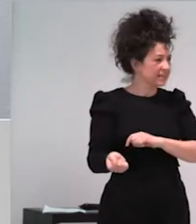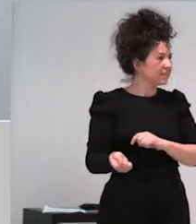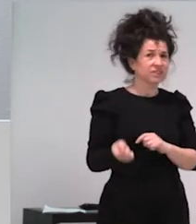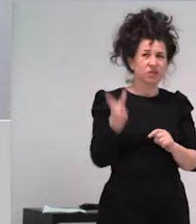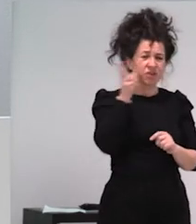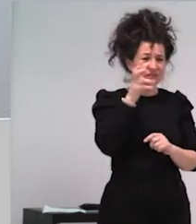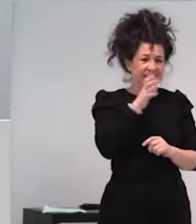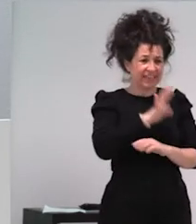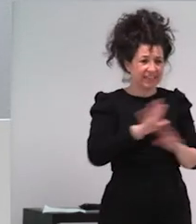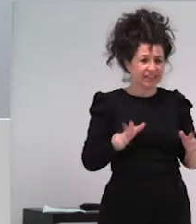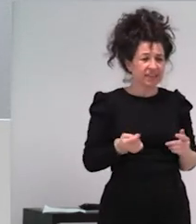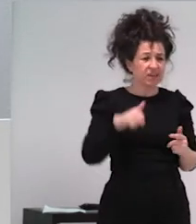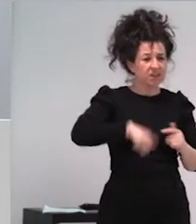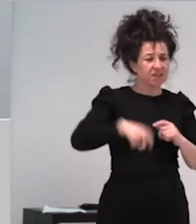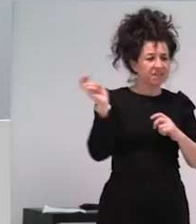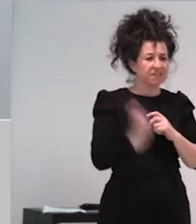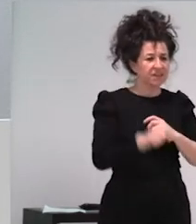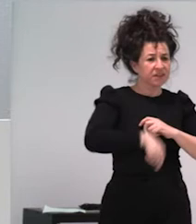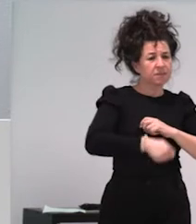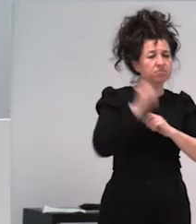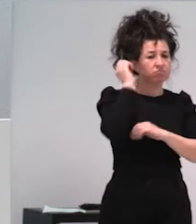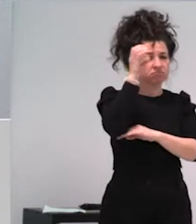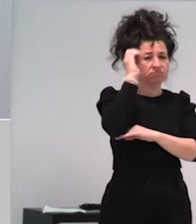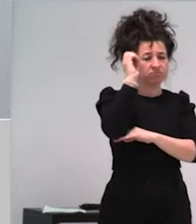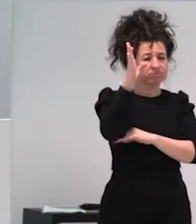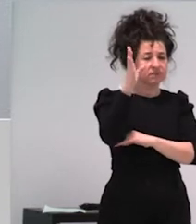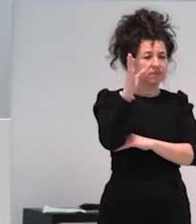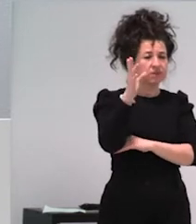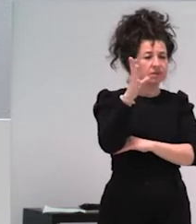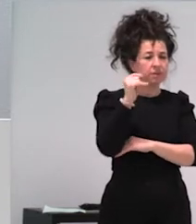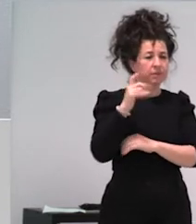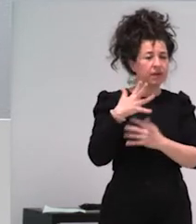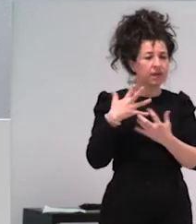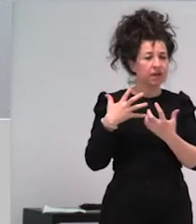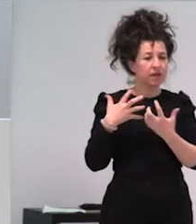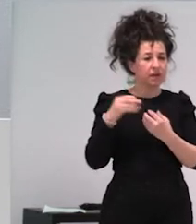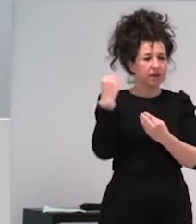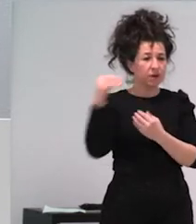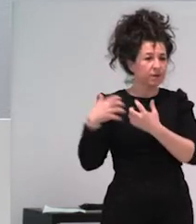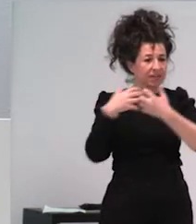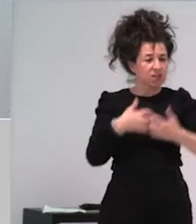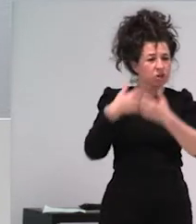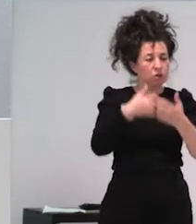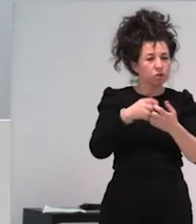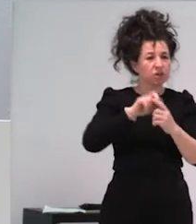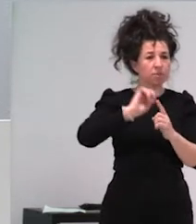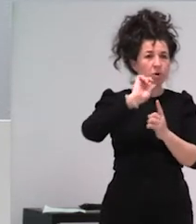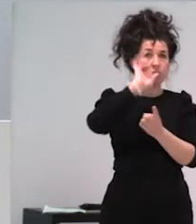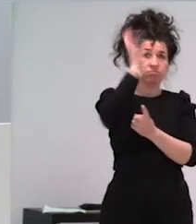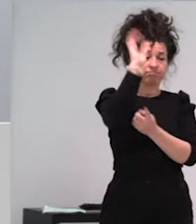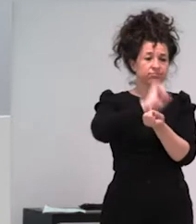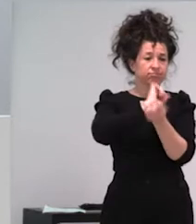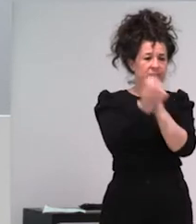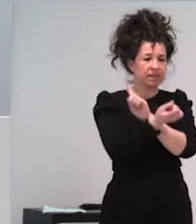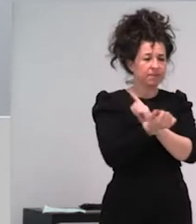gaude, izkat, hitz egiteko gazte borrokaren inguruan, krisi klimatikoari dagokionez. Eta pizkat dago